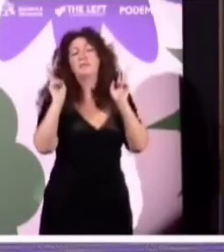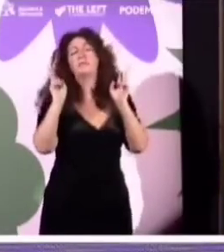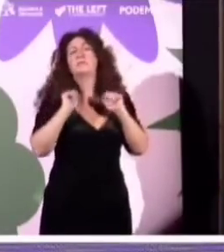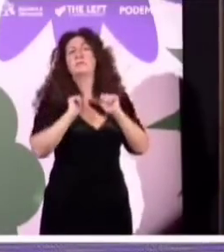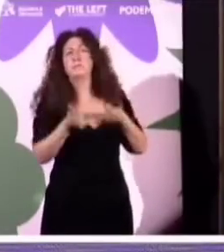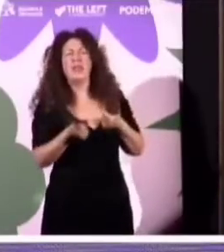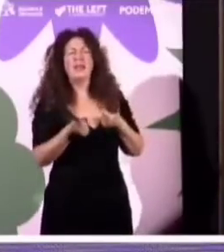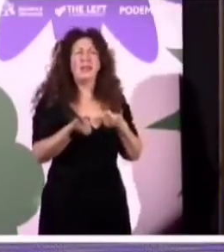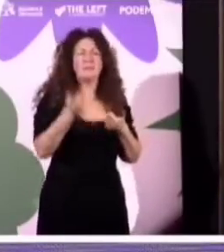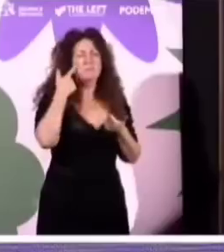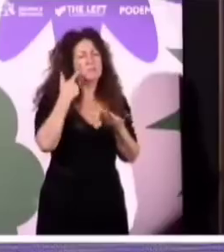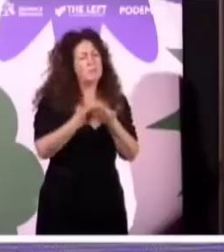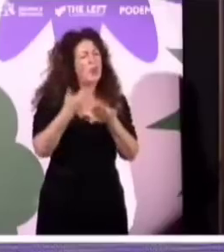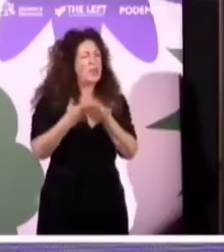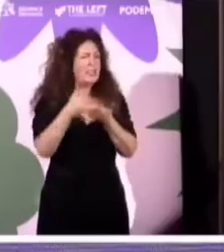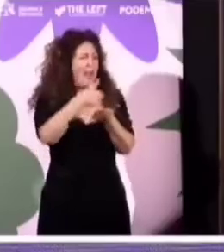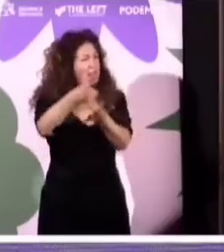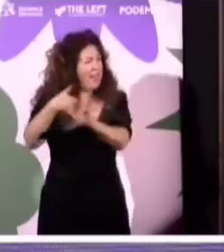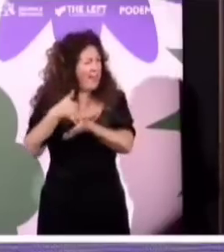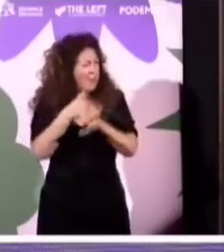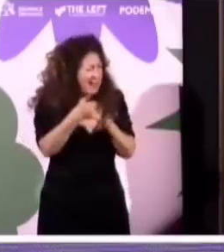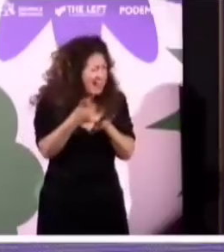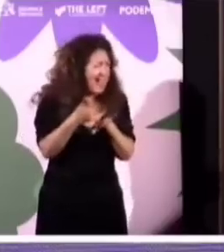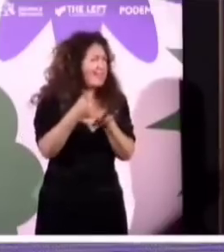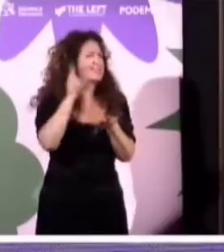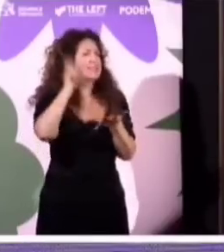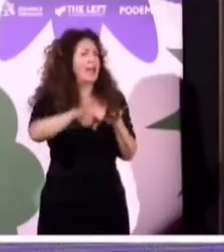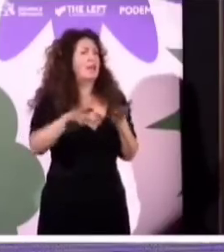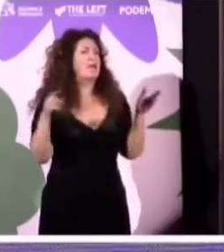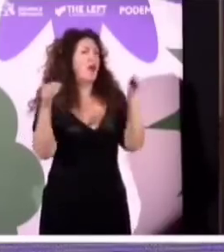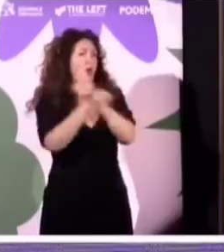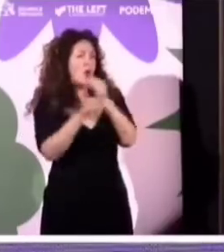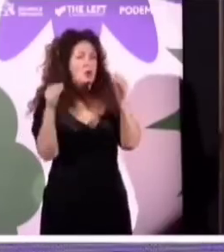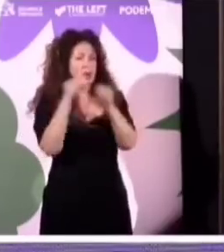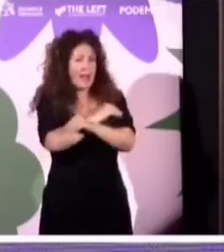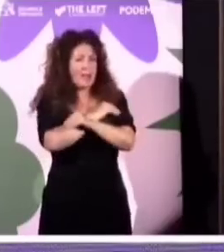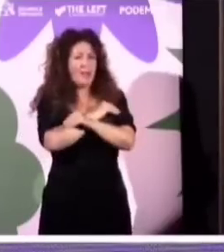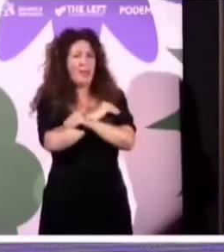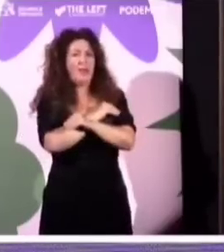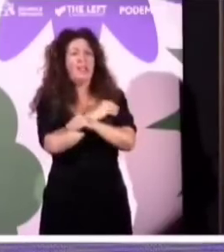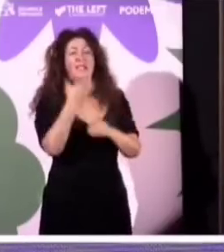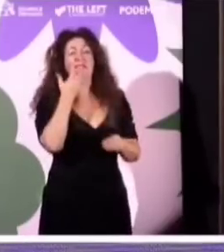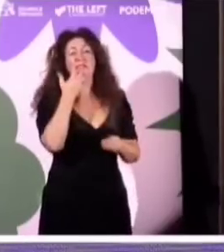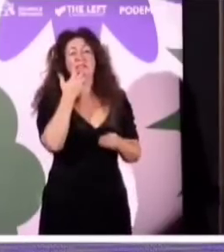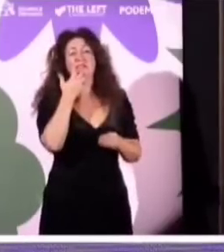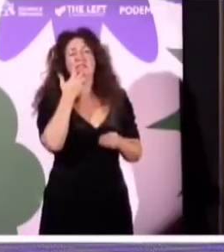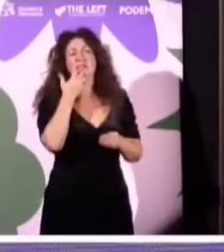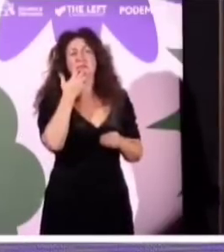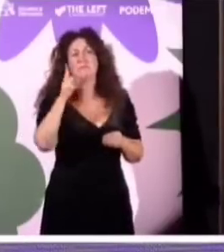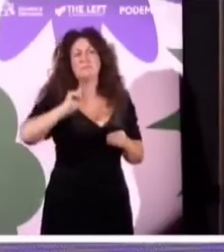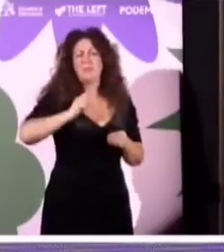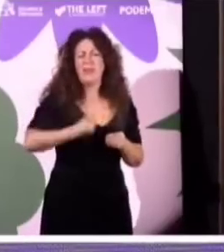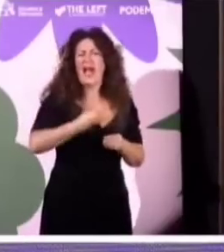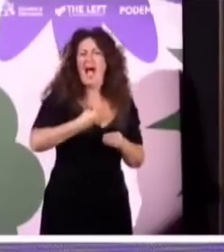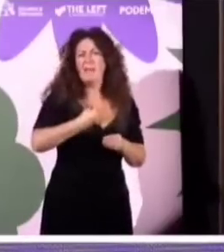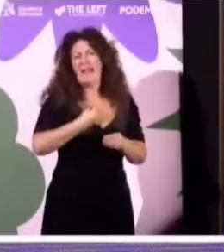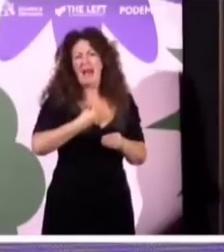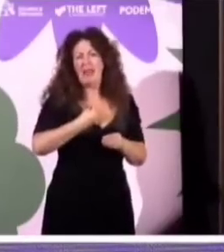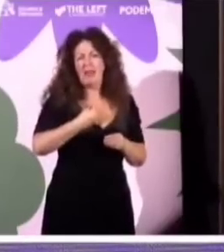empiezan a mostrar sus debilidades y sus contradicciones cuando se producen amenazas al status